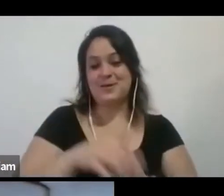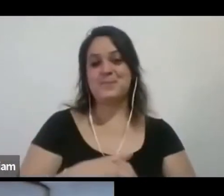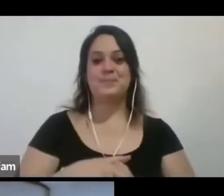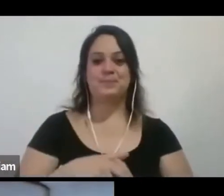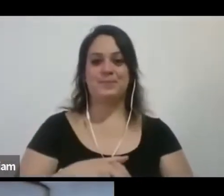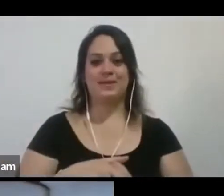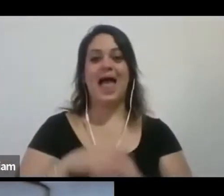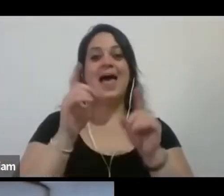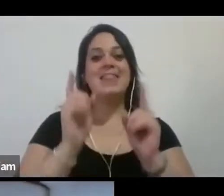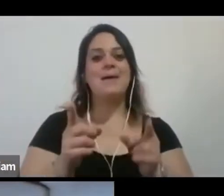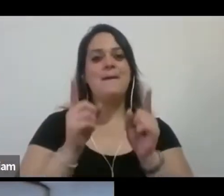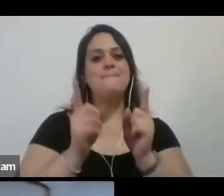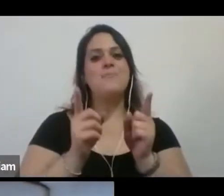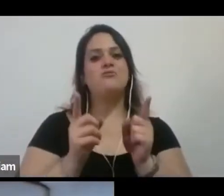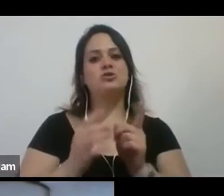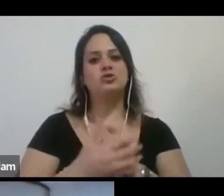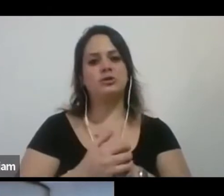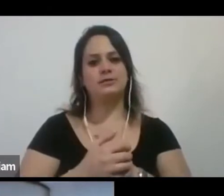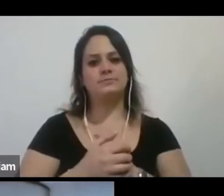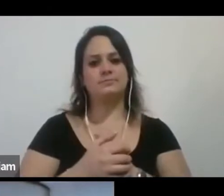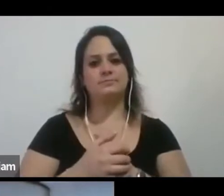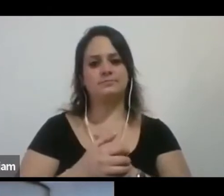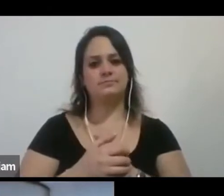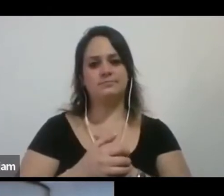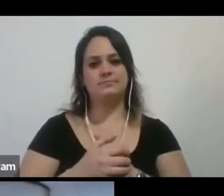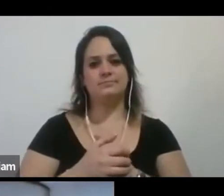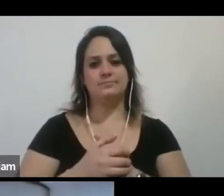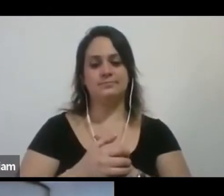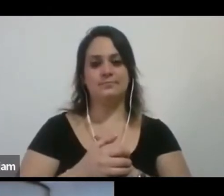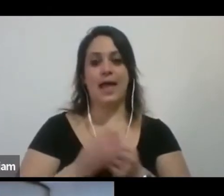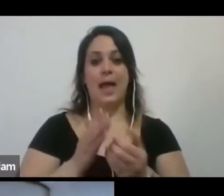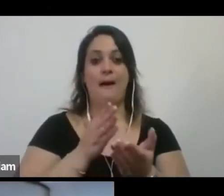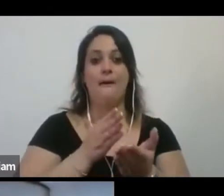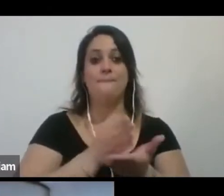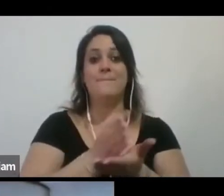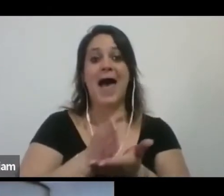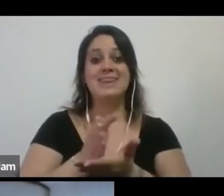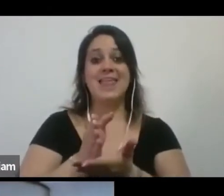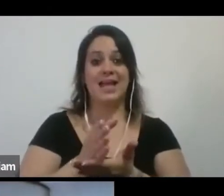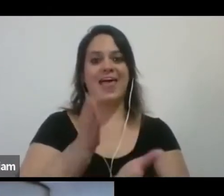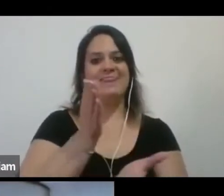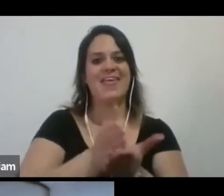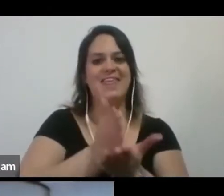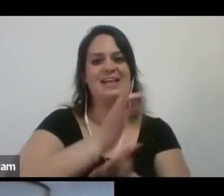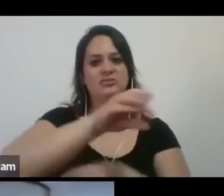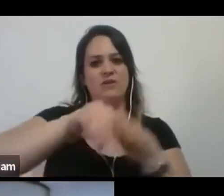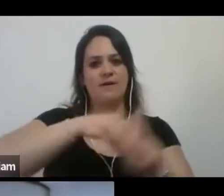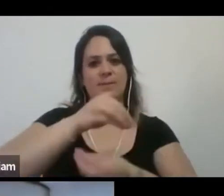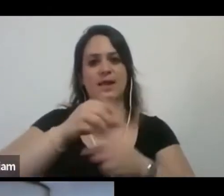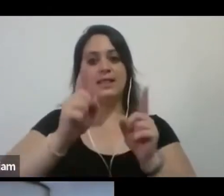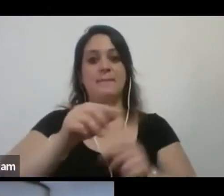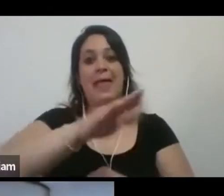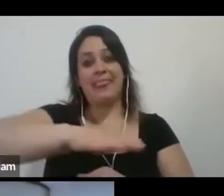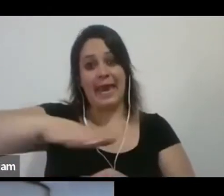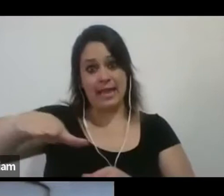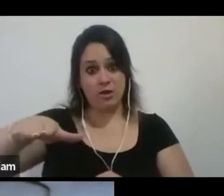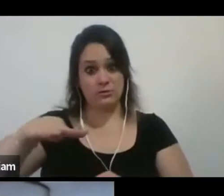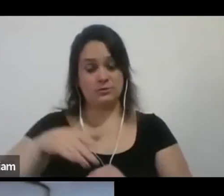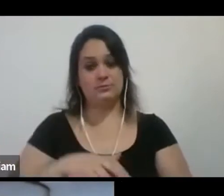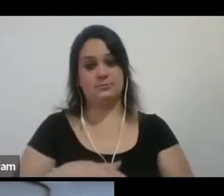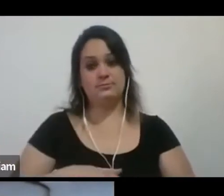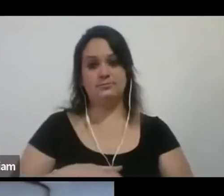También soy profesora de la cátedra de la materia de Derecho de Familia y Minoridad en